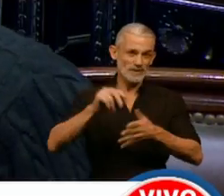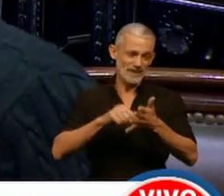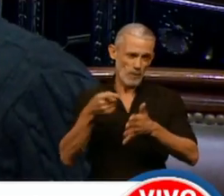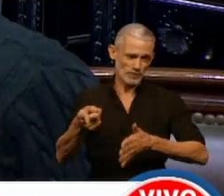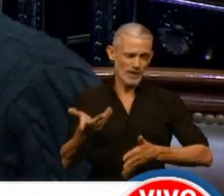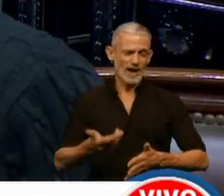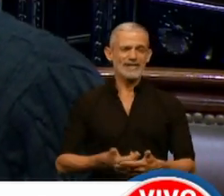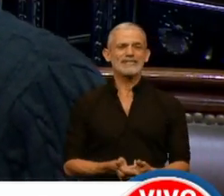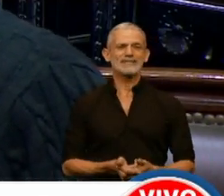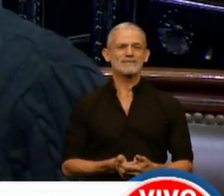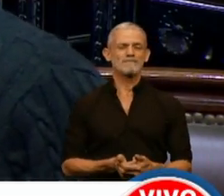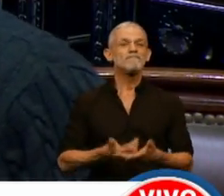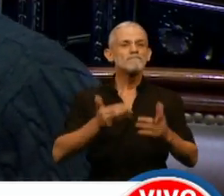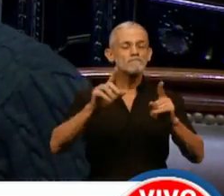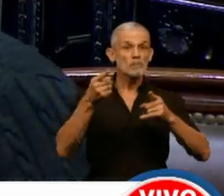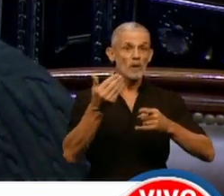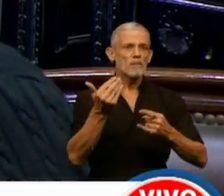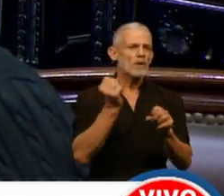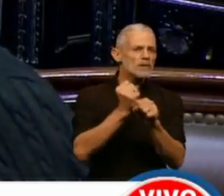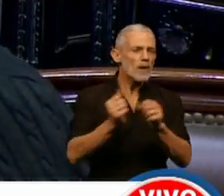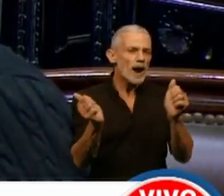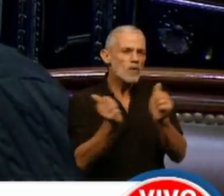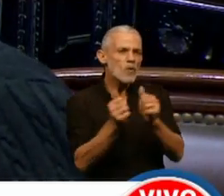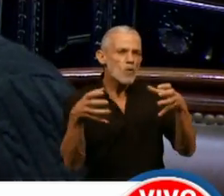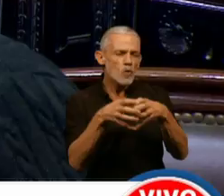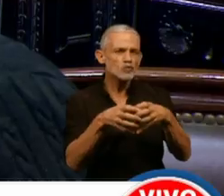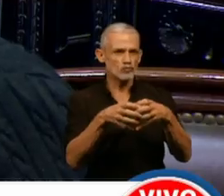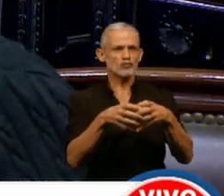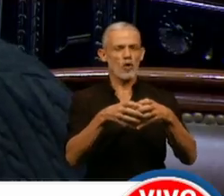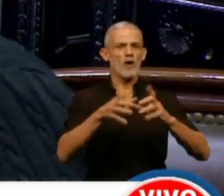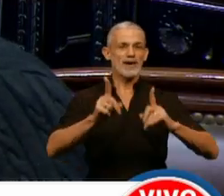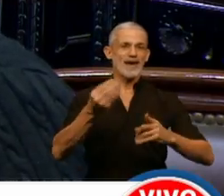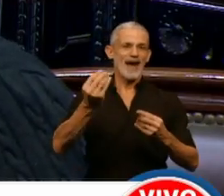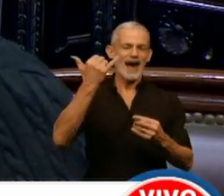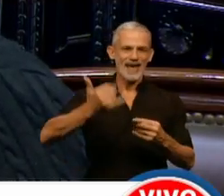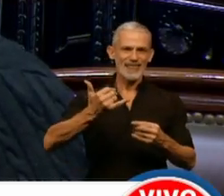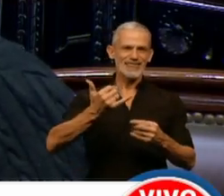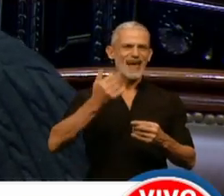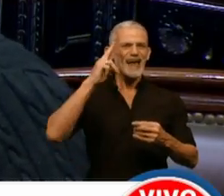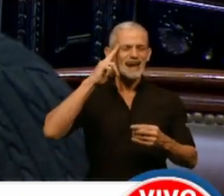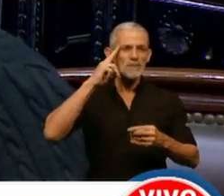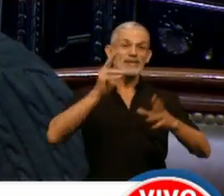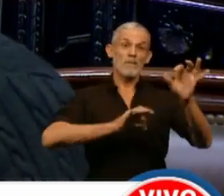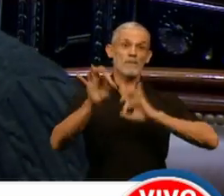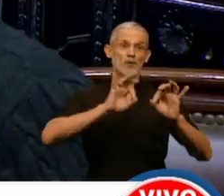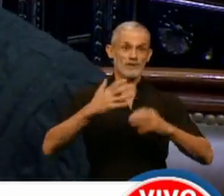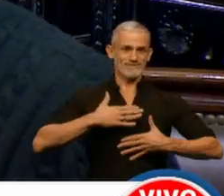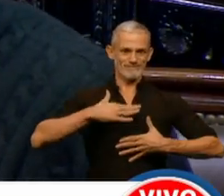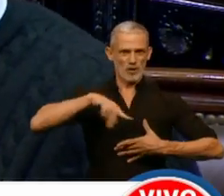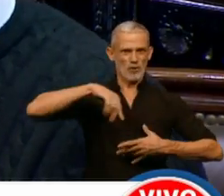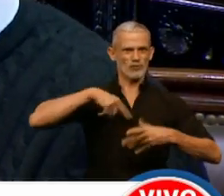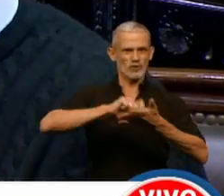aires- de haber podido trabajar en conjunto y de que se haya tenido en cuenta el proyecto que presentamos